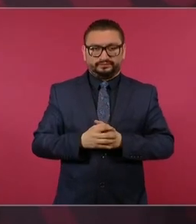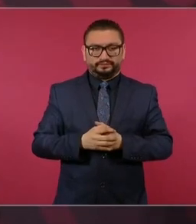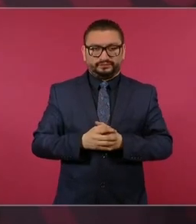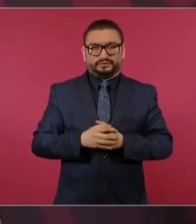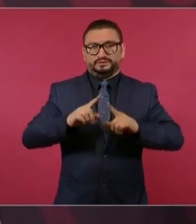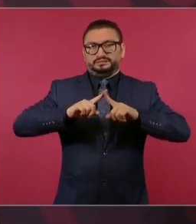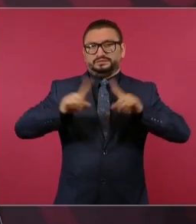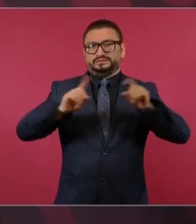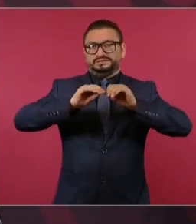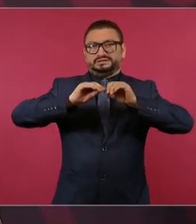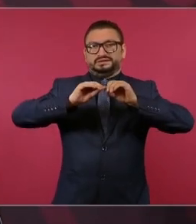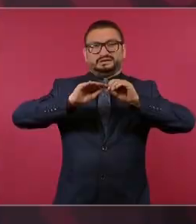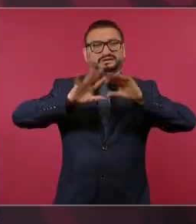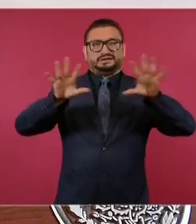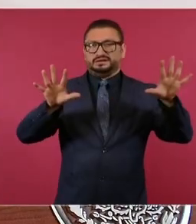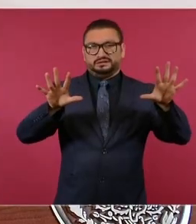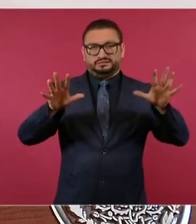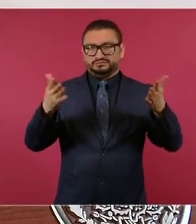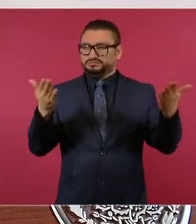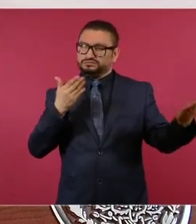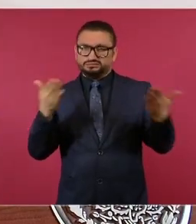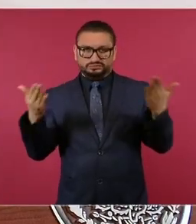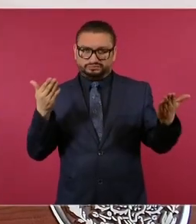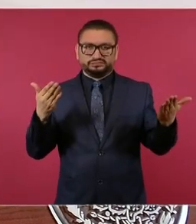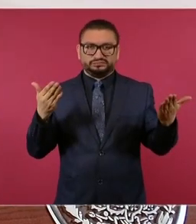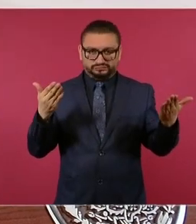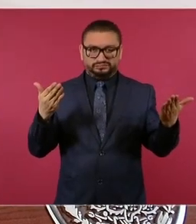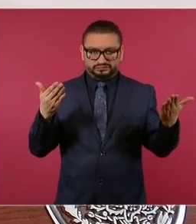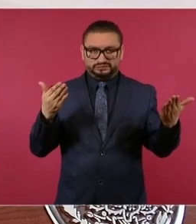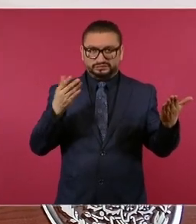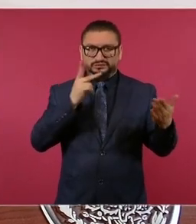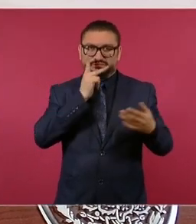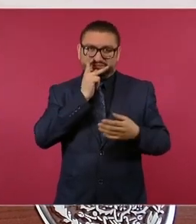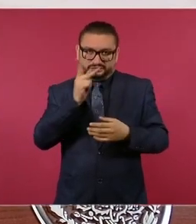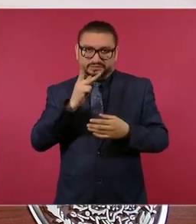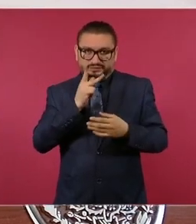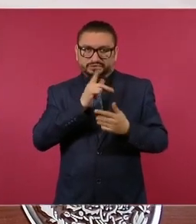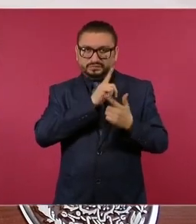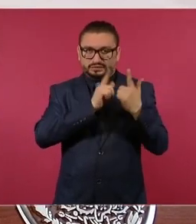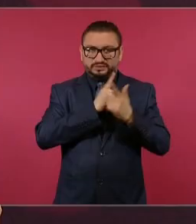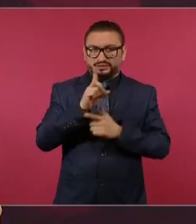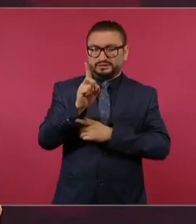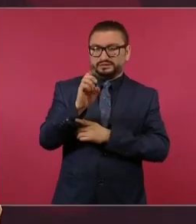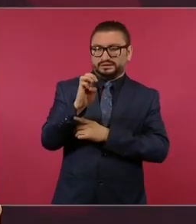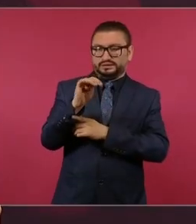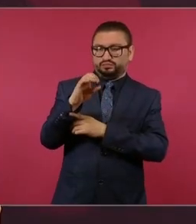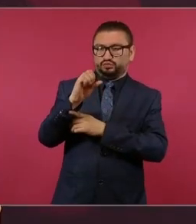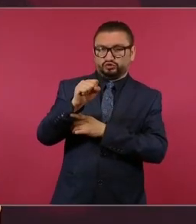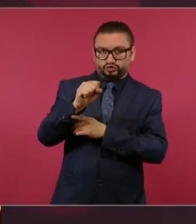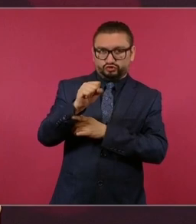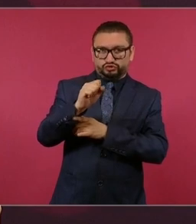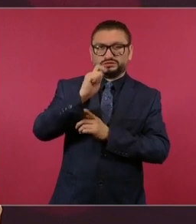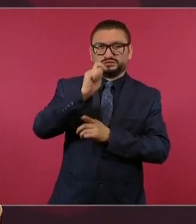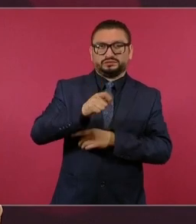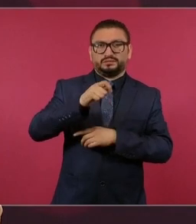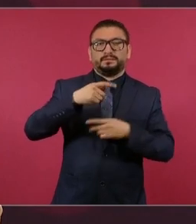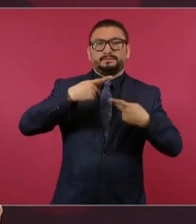Es muy claro en la composición de la palabra griega. Demos es